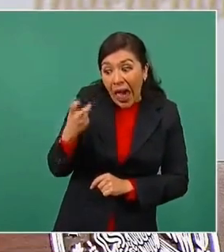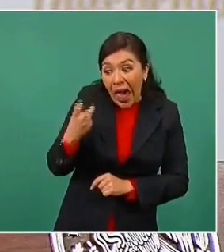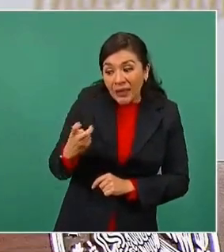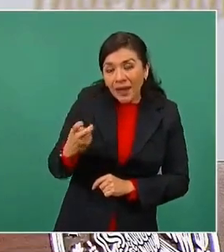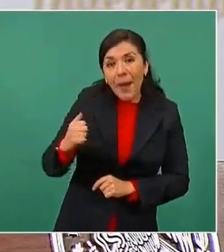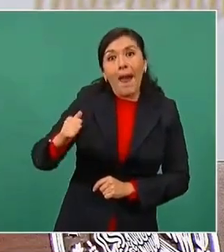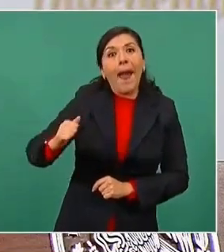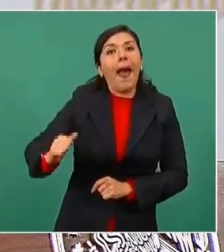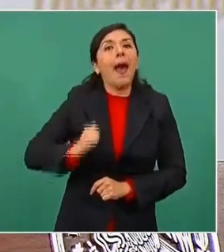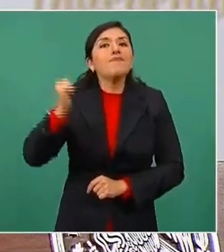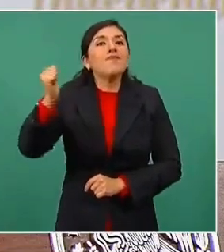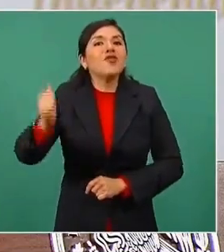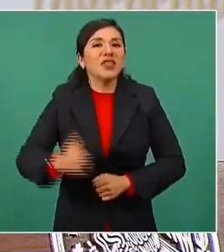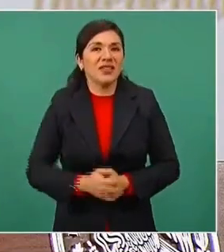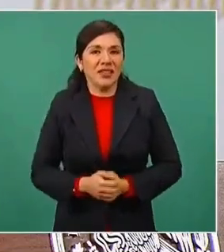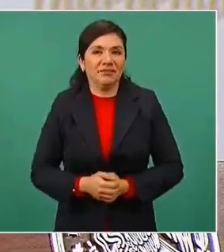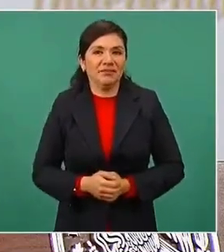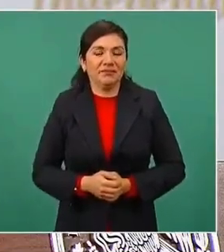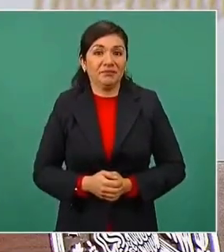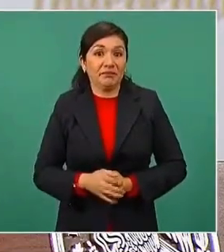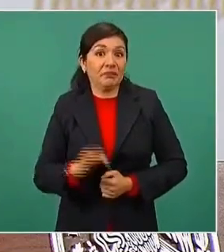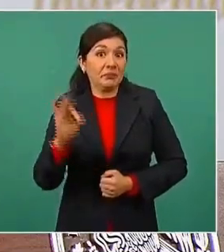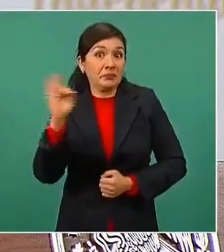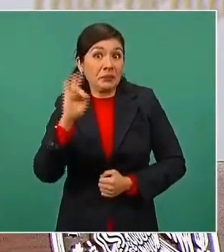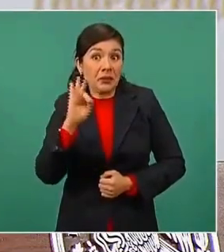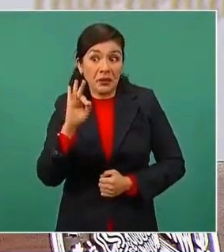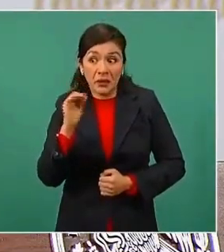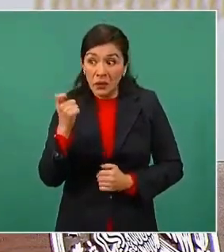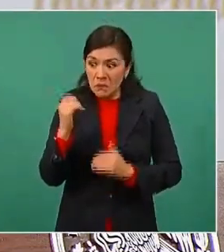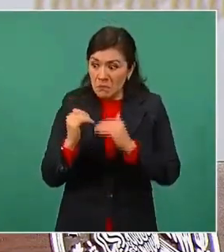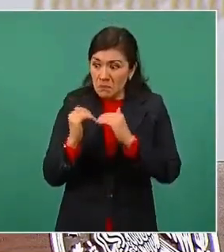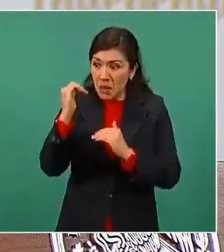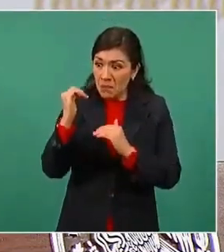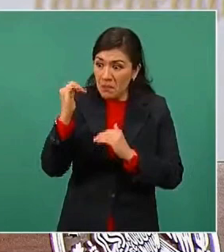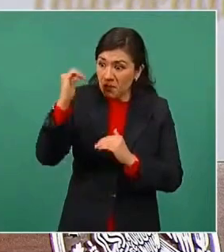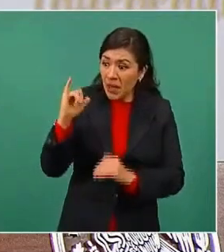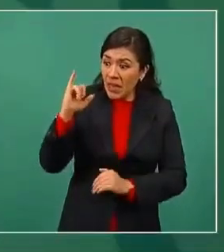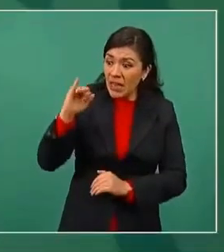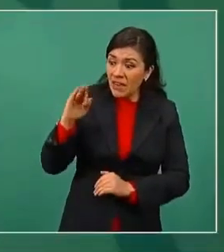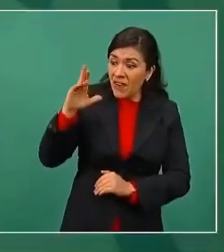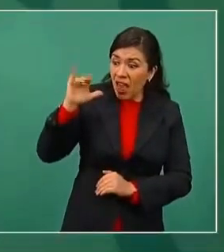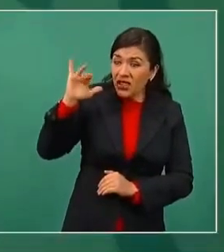Si hay inflación, entonces los aumentos de precio van más allá.